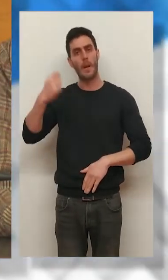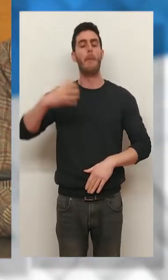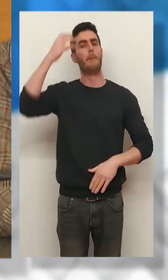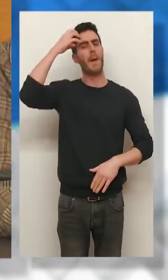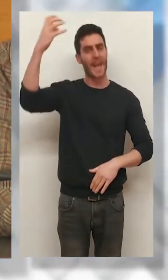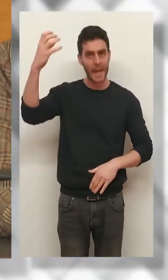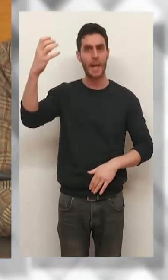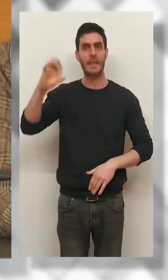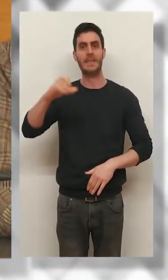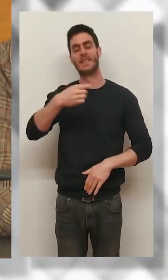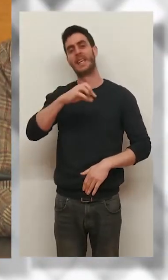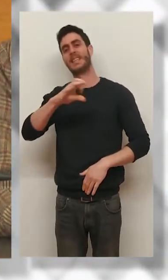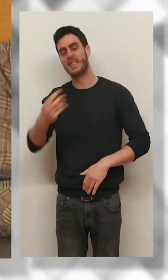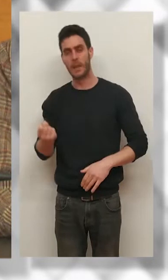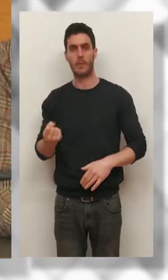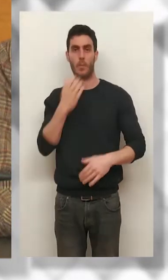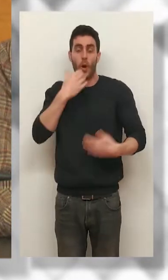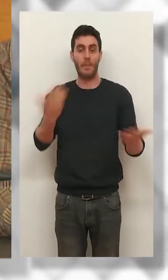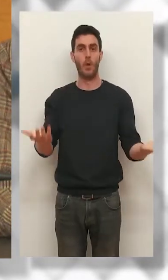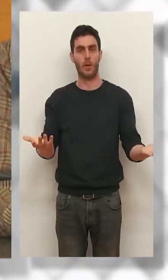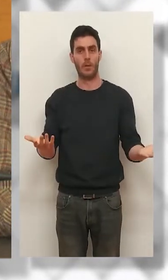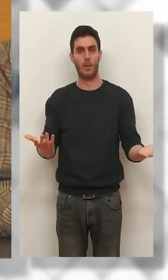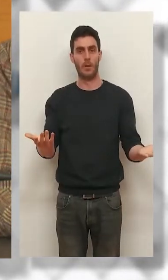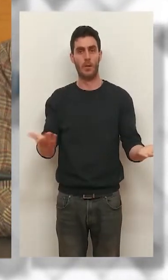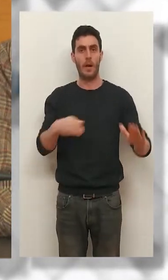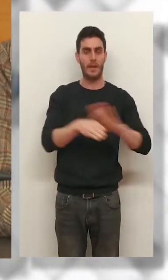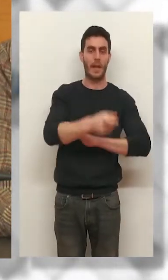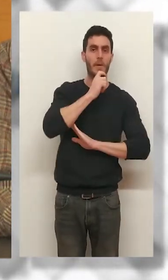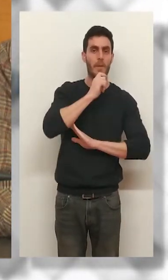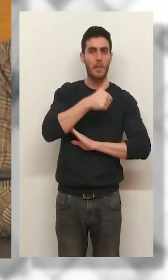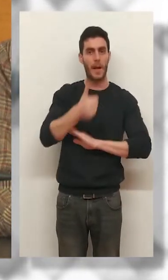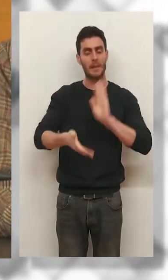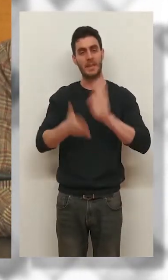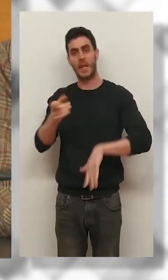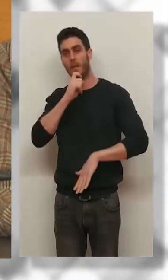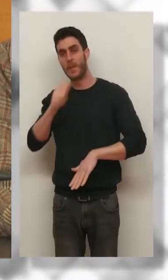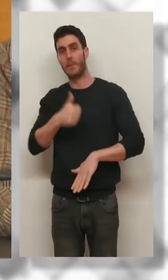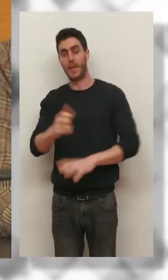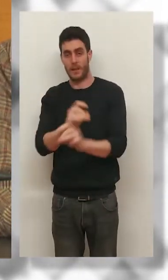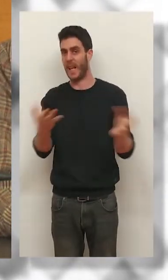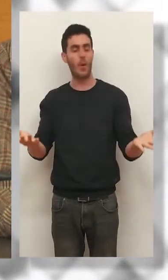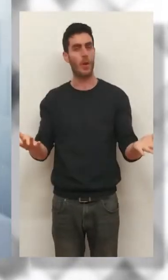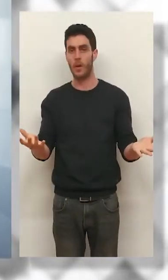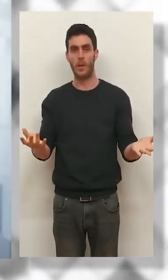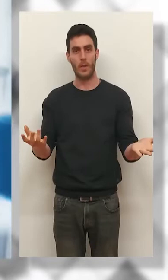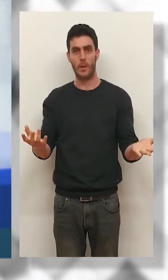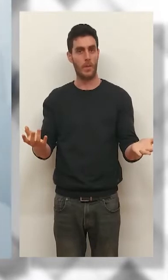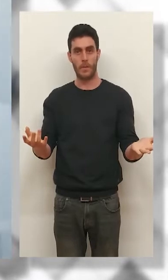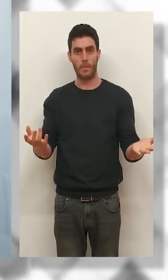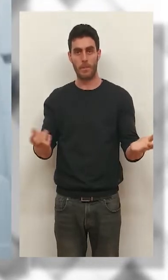ejemplo. Va a ser más difícil entrar, va a ser más difícil salir y, por supuesto, va a ser más difícil circular.